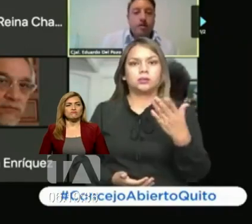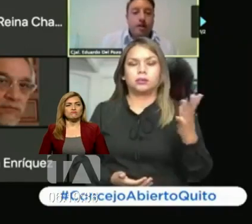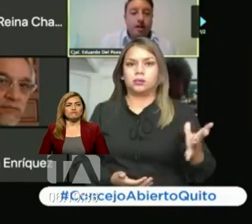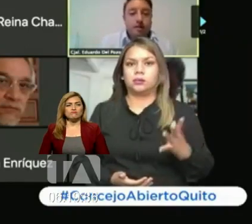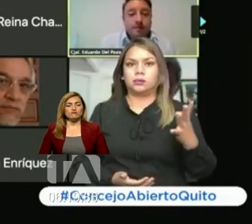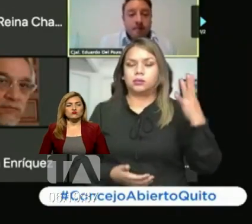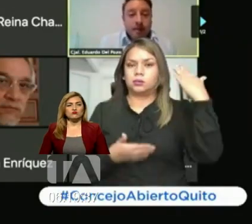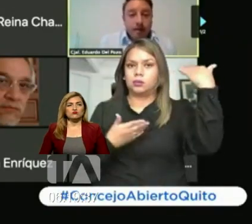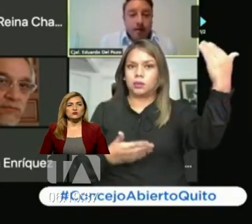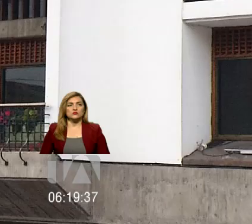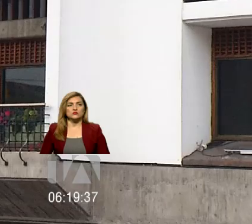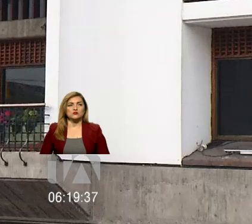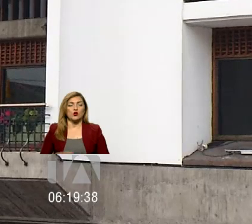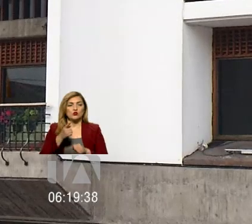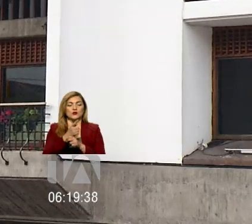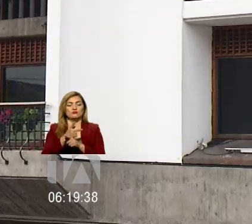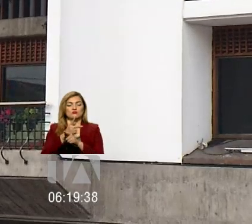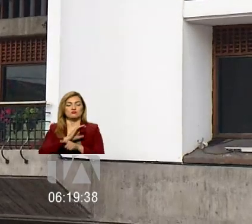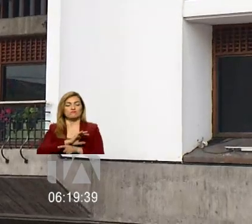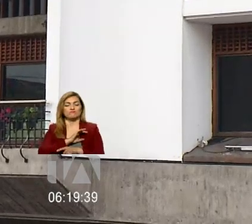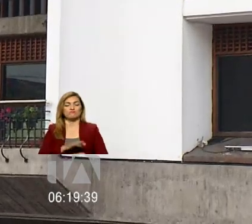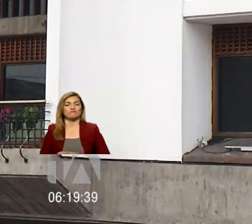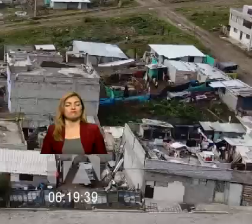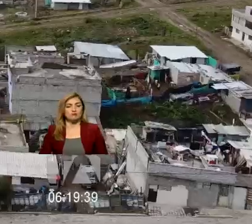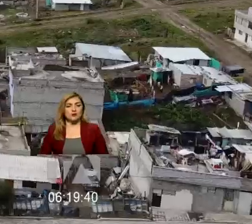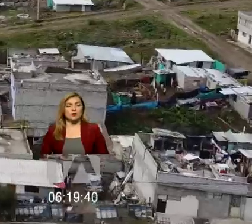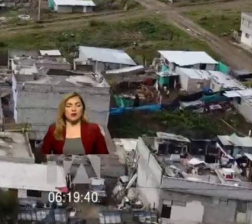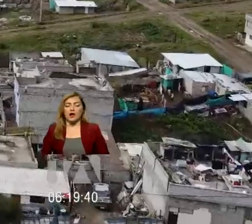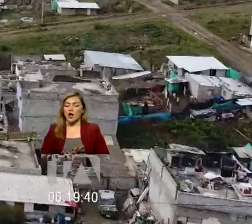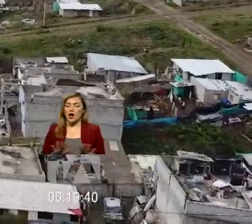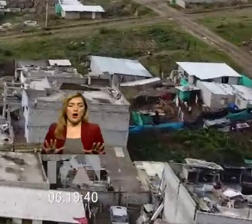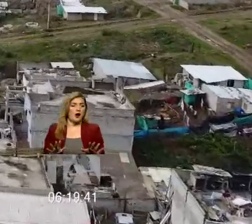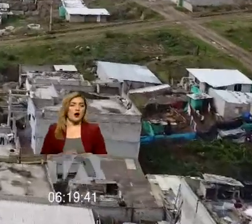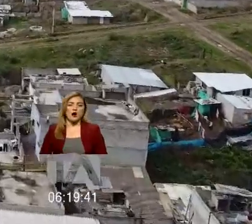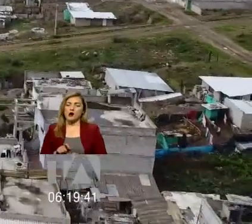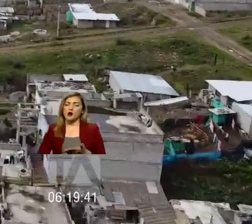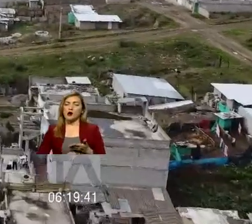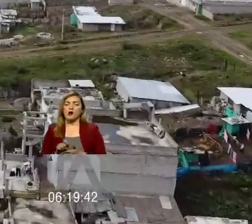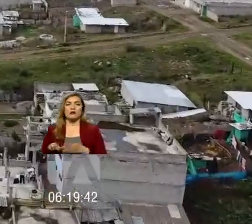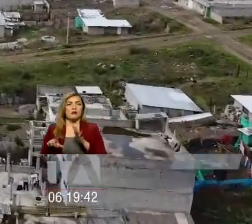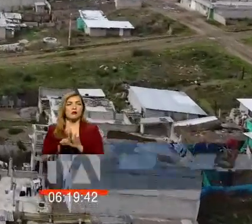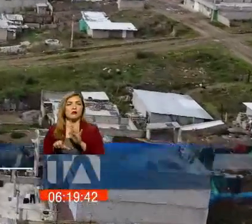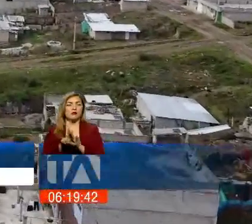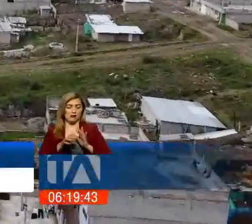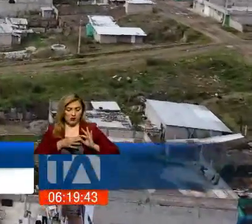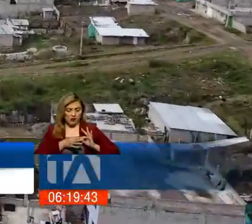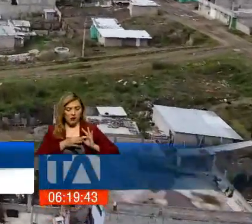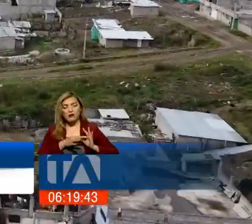compañeros. Tras conocer la ordenanza del Consejo Municipal que regularizó finalmente el lote A36 ubicado en